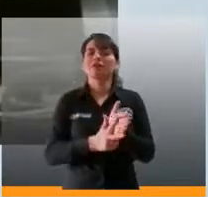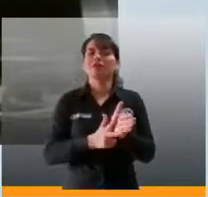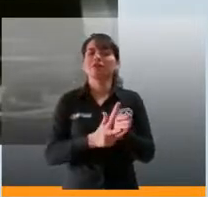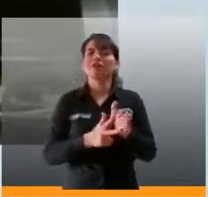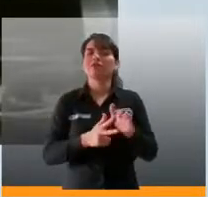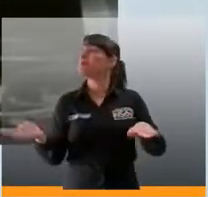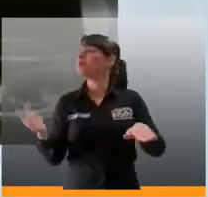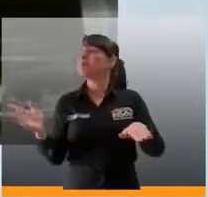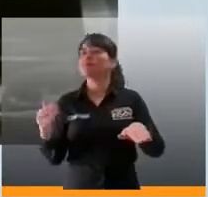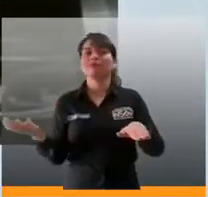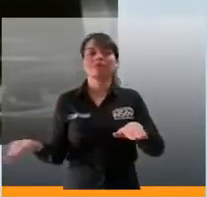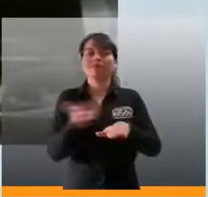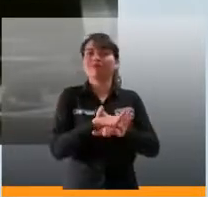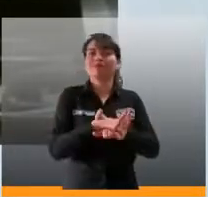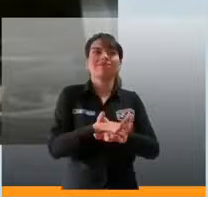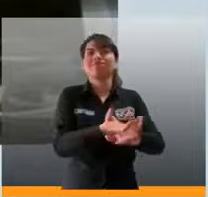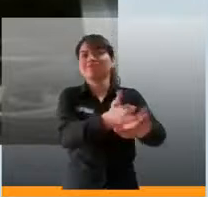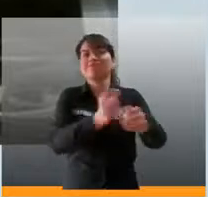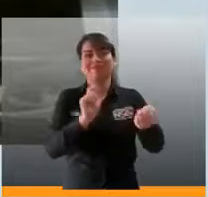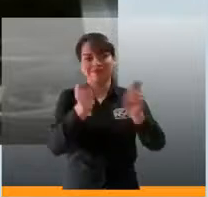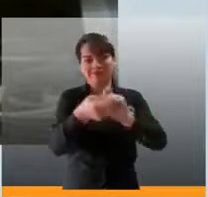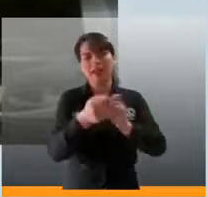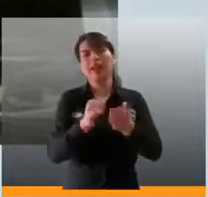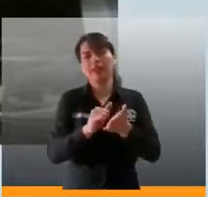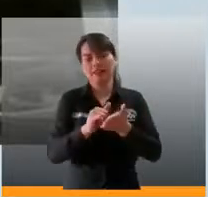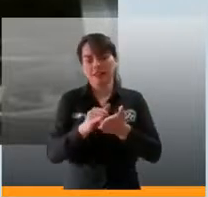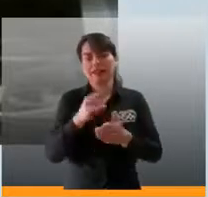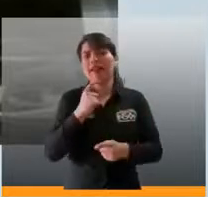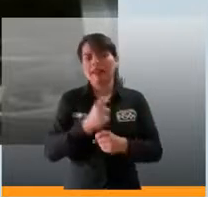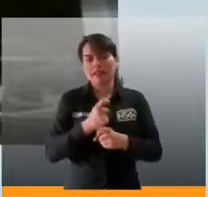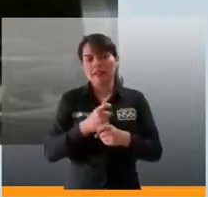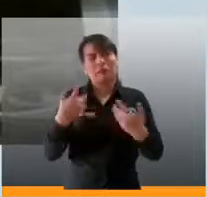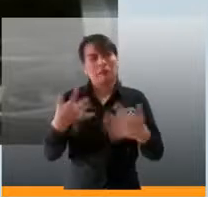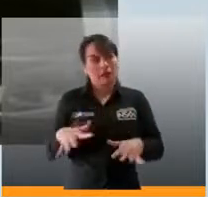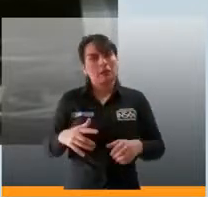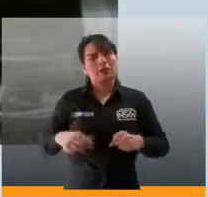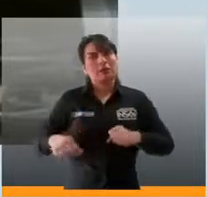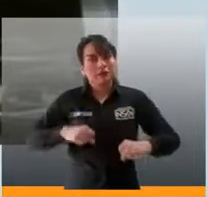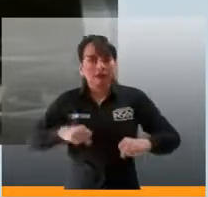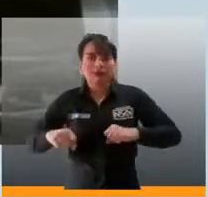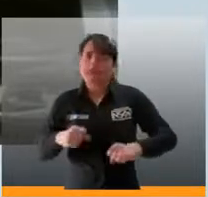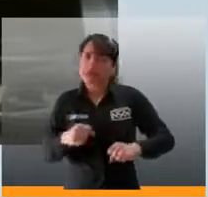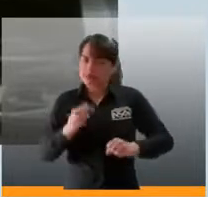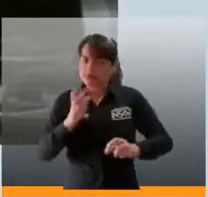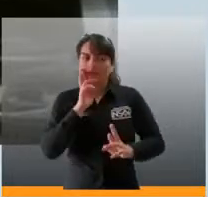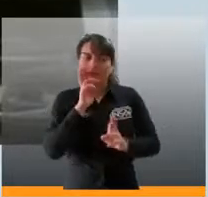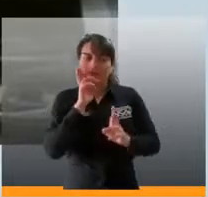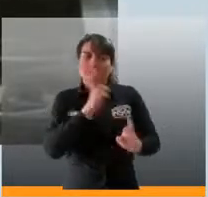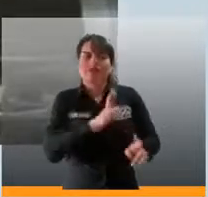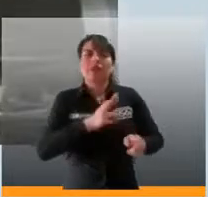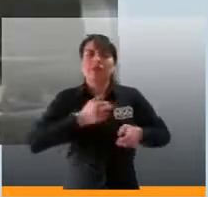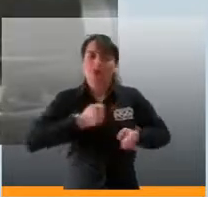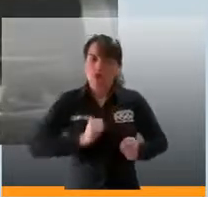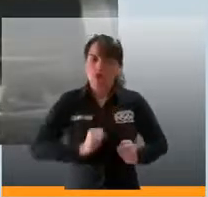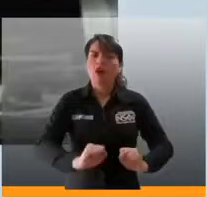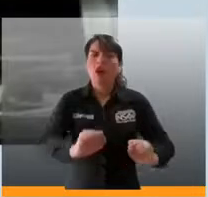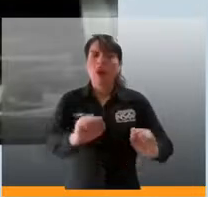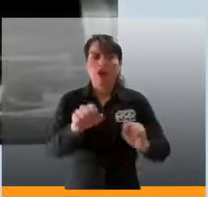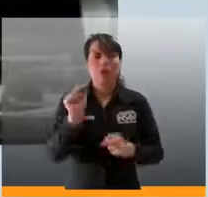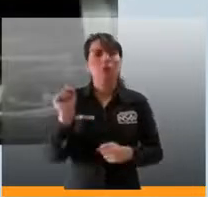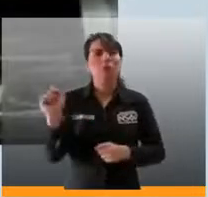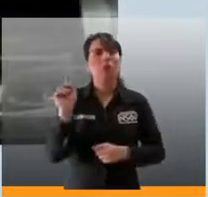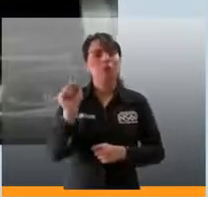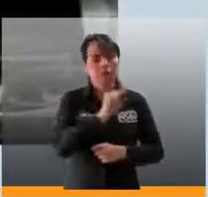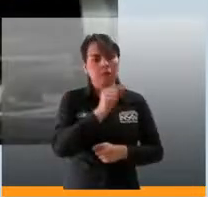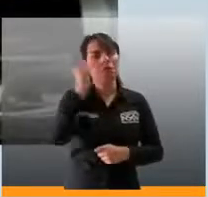Y esa acomodación fue difícil, fue heroica, y hay que reconocer el gigantesco esfuerzo que están haciendo, que hicieron